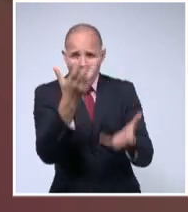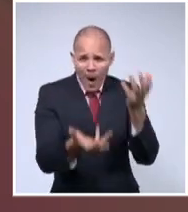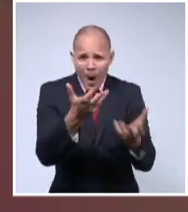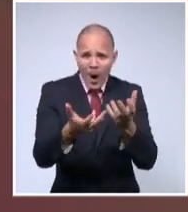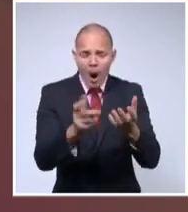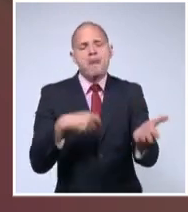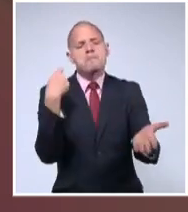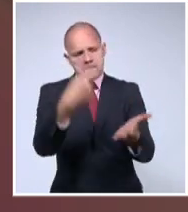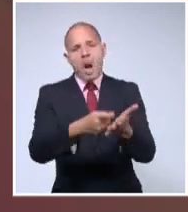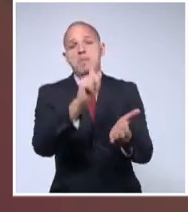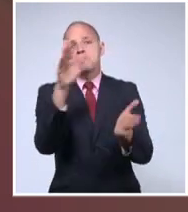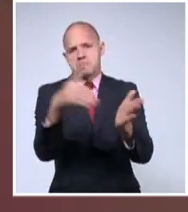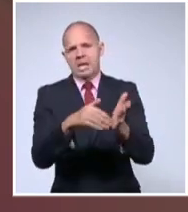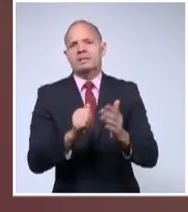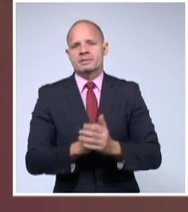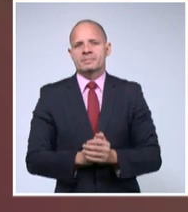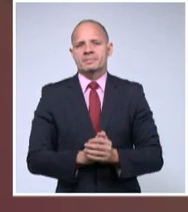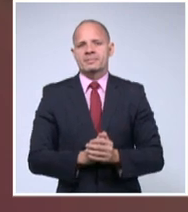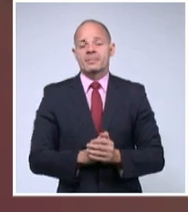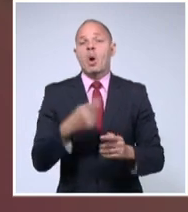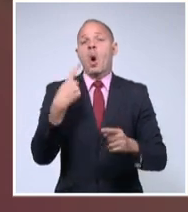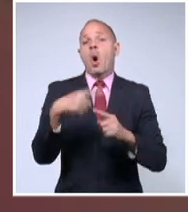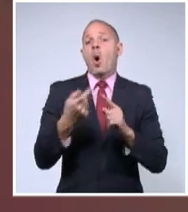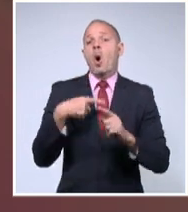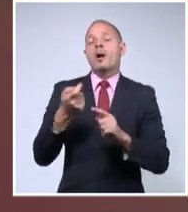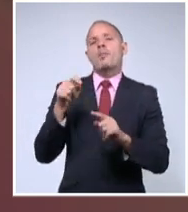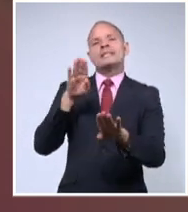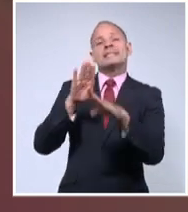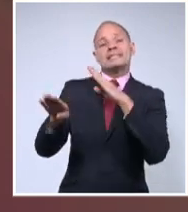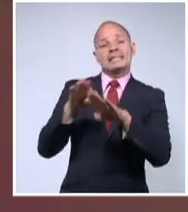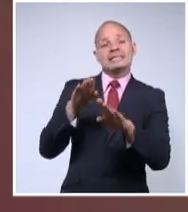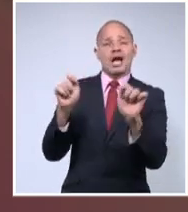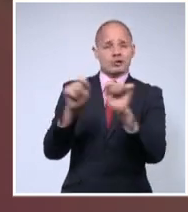5,000 por tiendas en moneda libremente convertible. Y usted lo que tiene es que